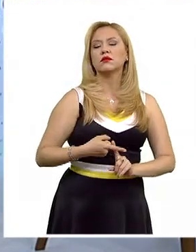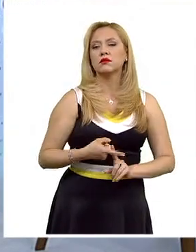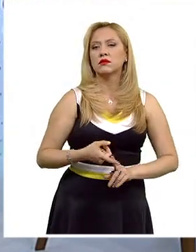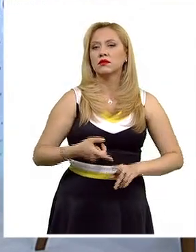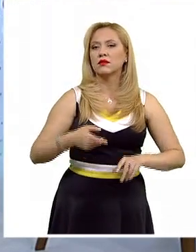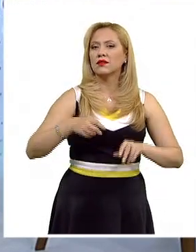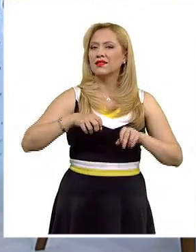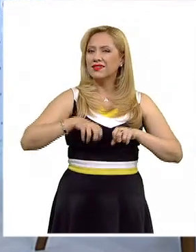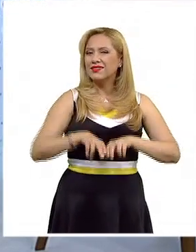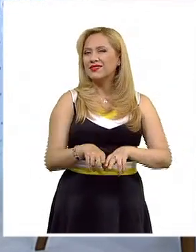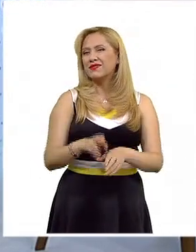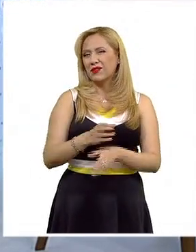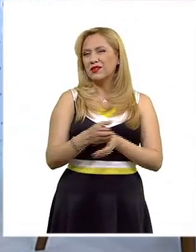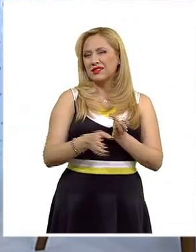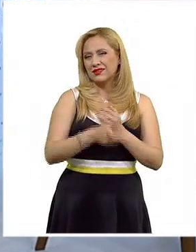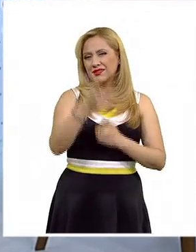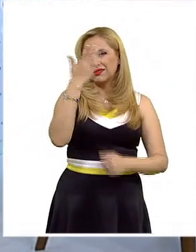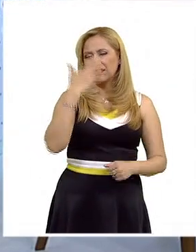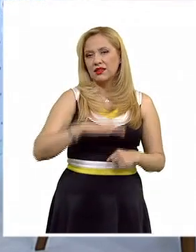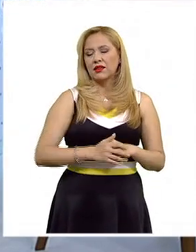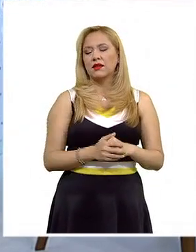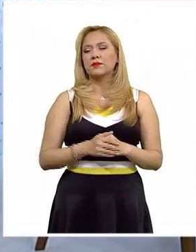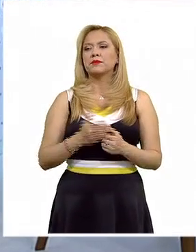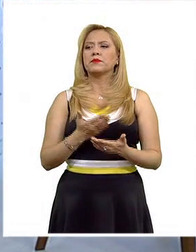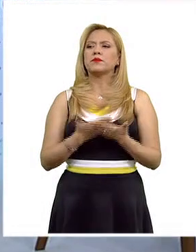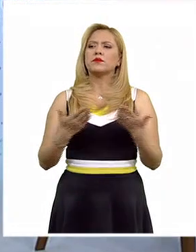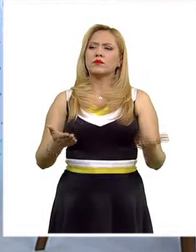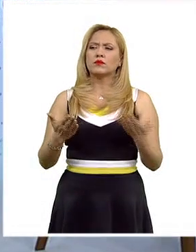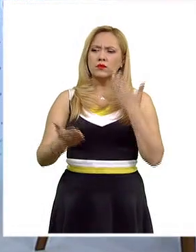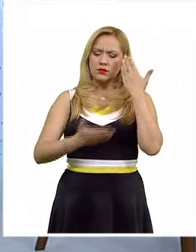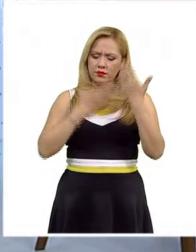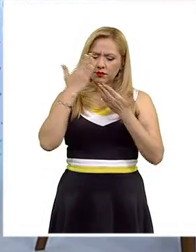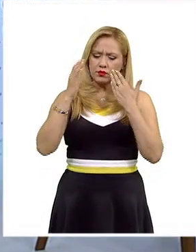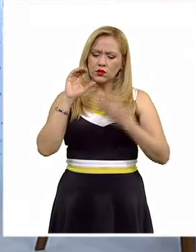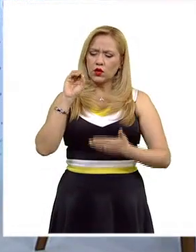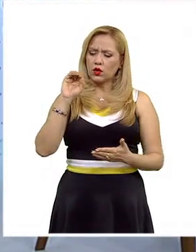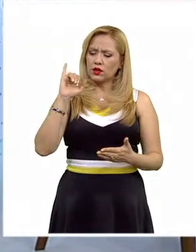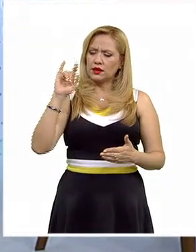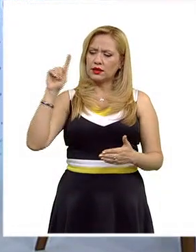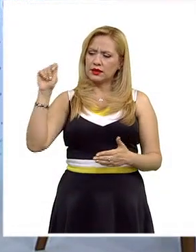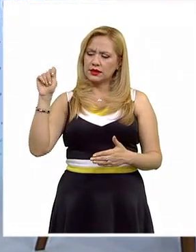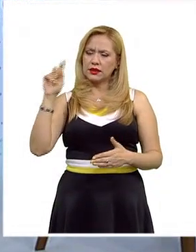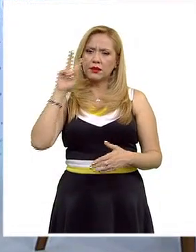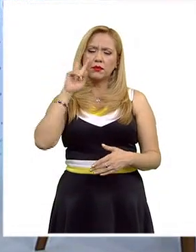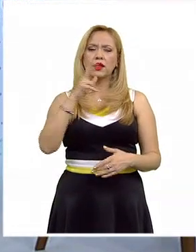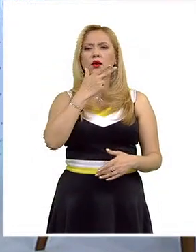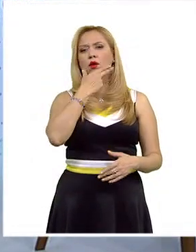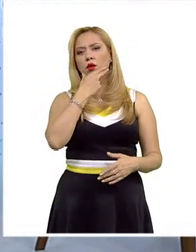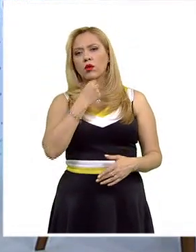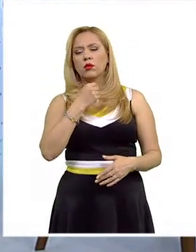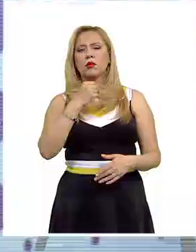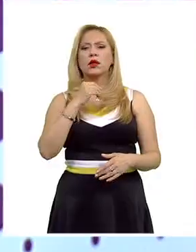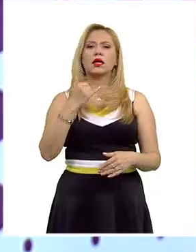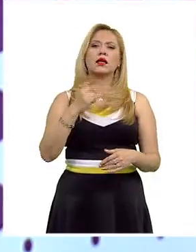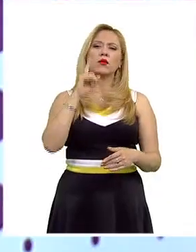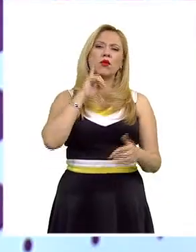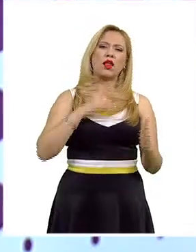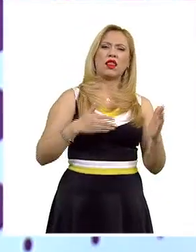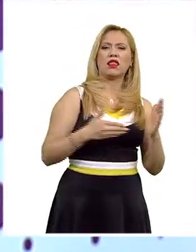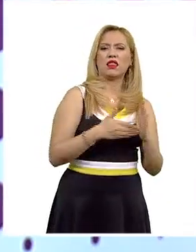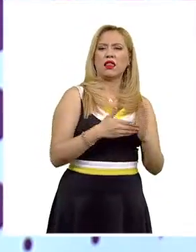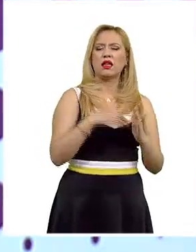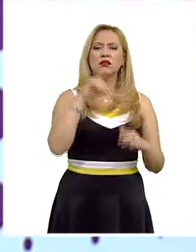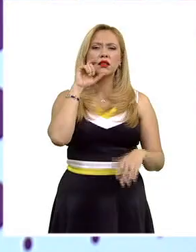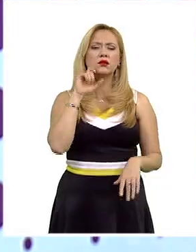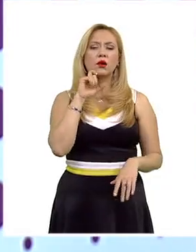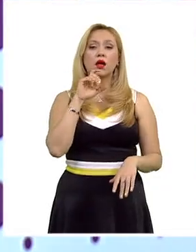Hay un estudio de la OIT sobre acoso sexual y masculinidad extraordinario, en donde ponen el